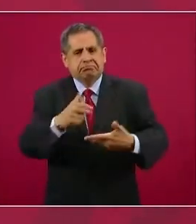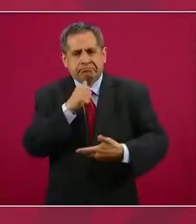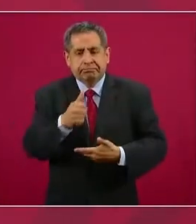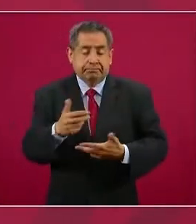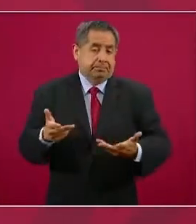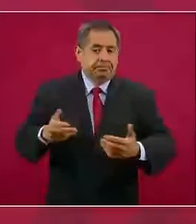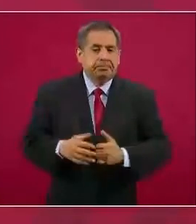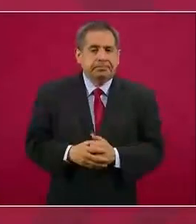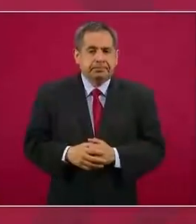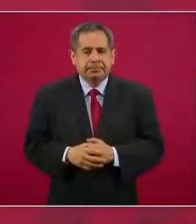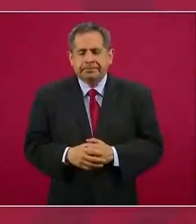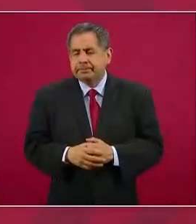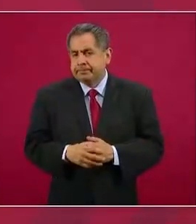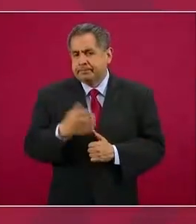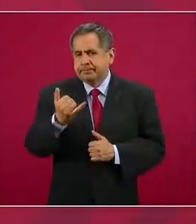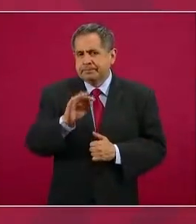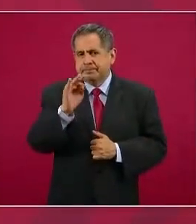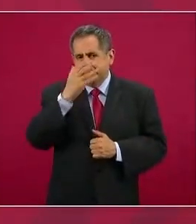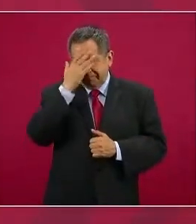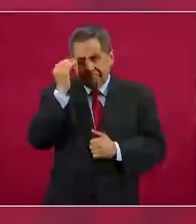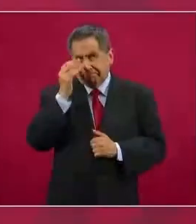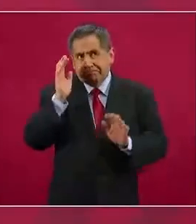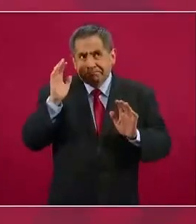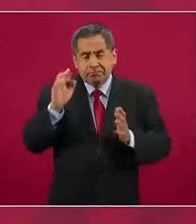Y no sé si sea Twitter México